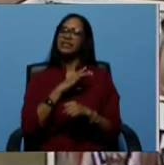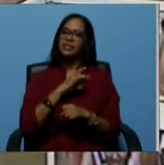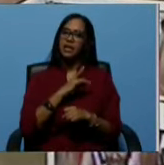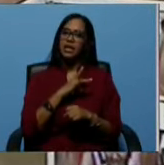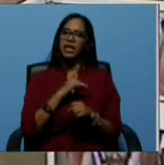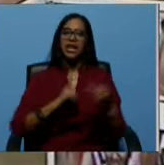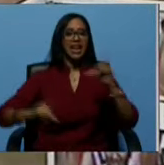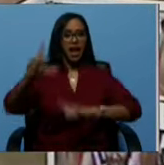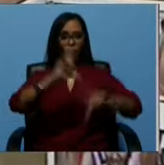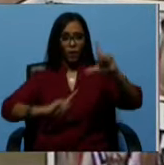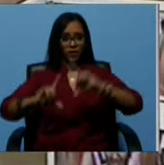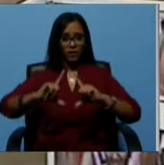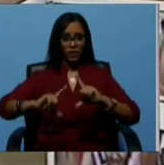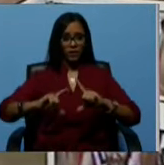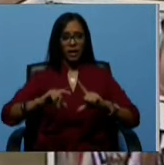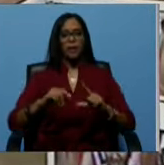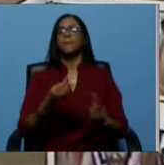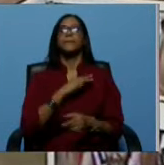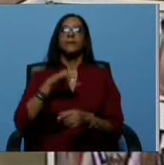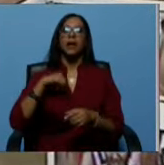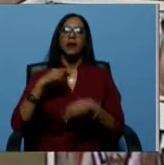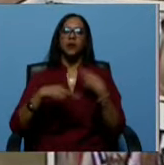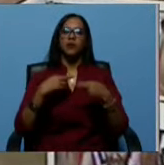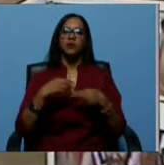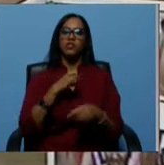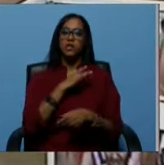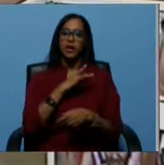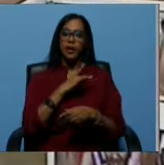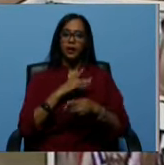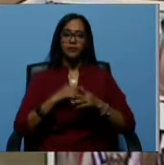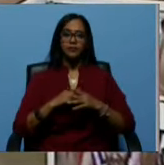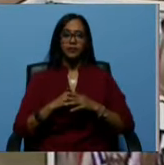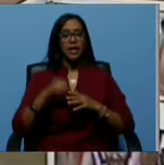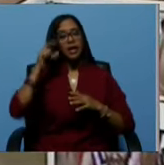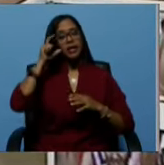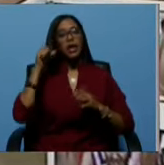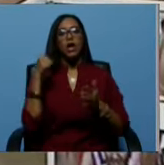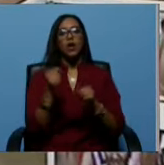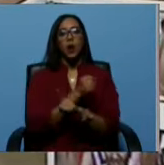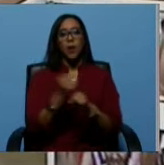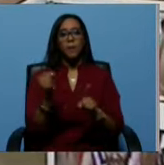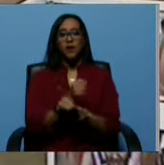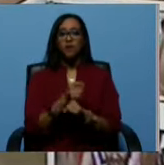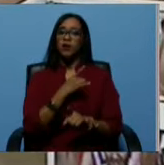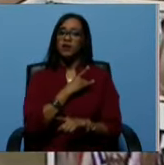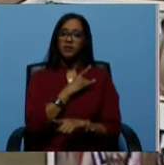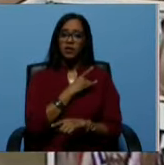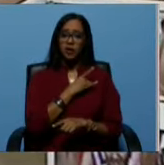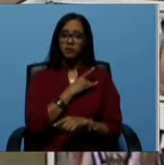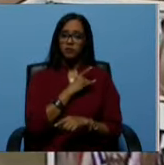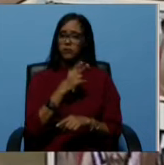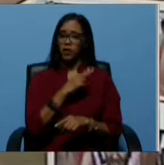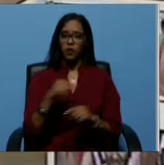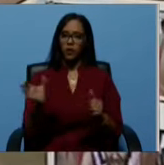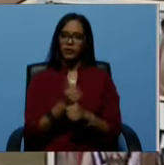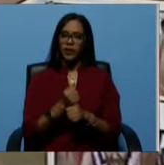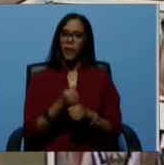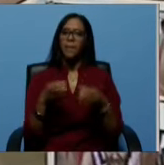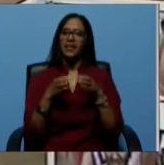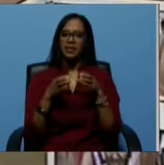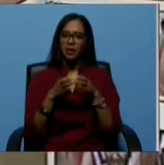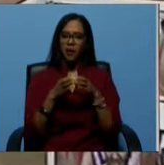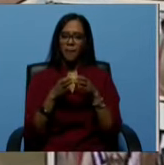Laboratorios GECA militaba en la Revolución Chilena. El día del golpe fue a la universidad y al no conseguir compañeros